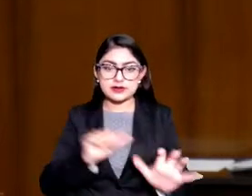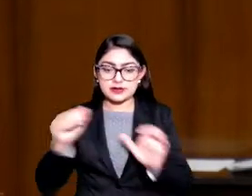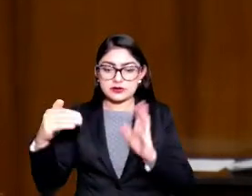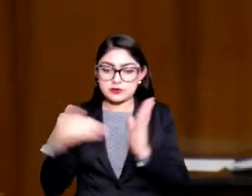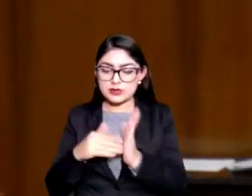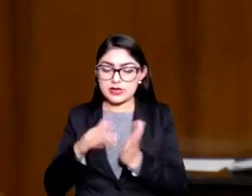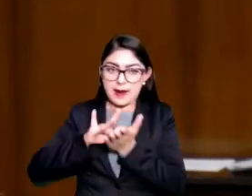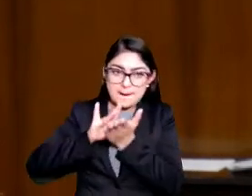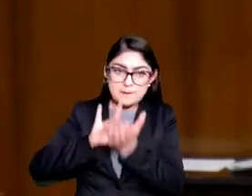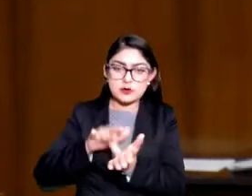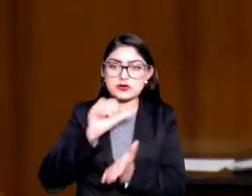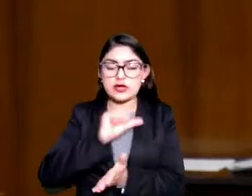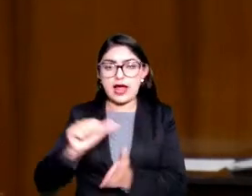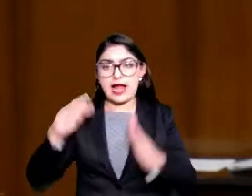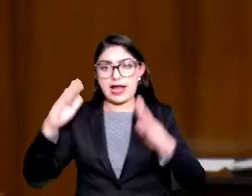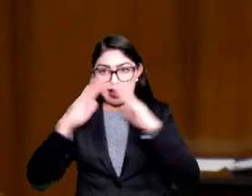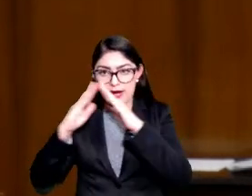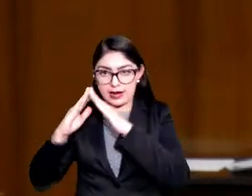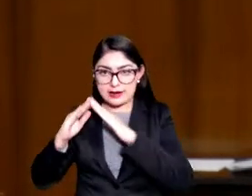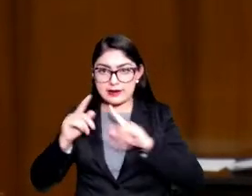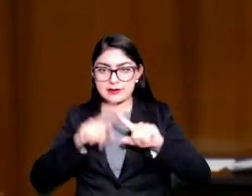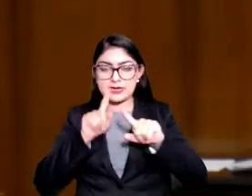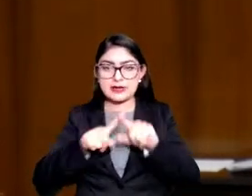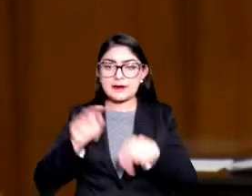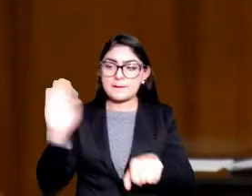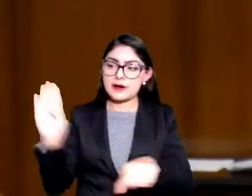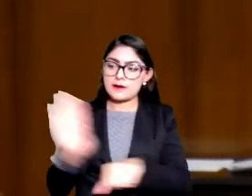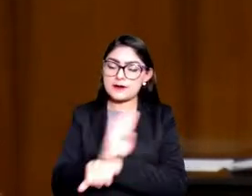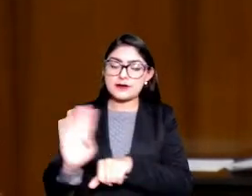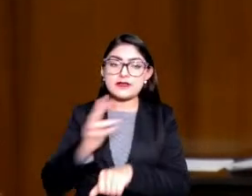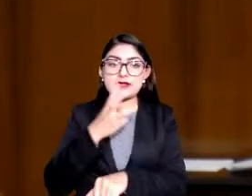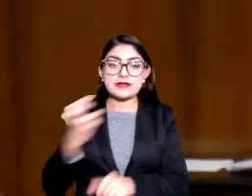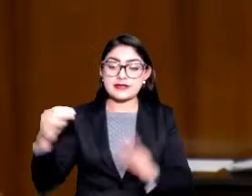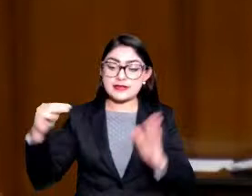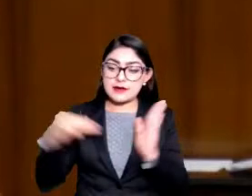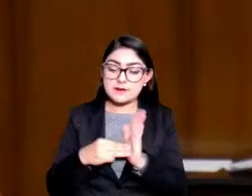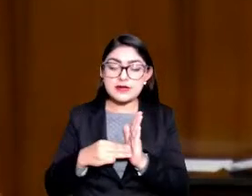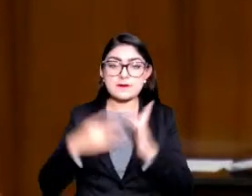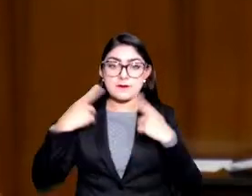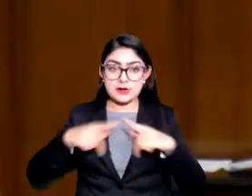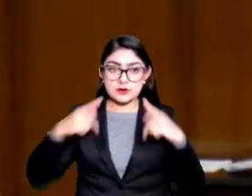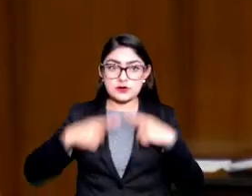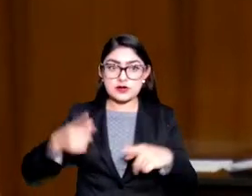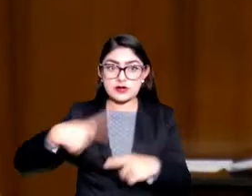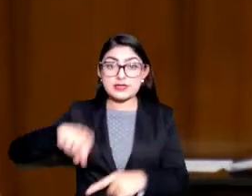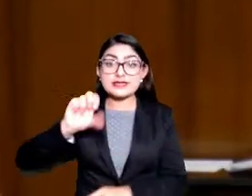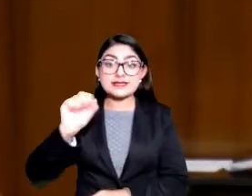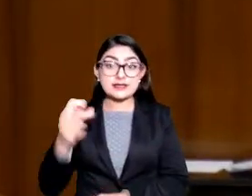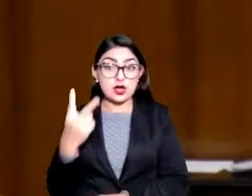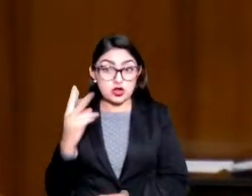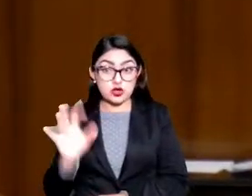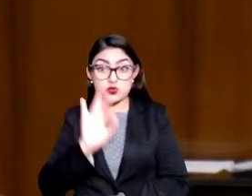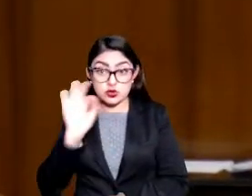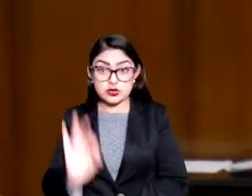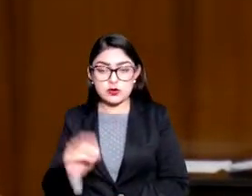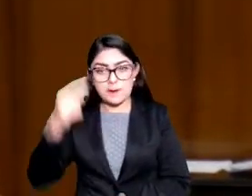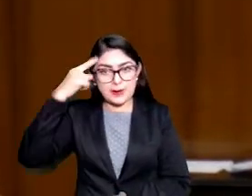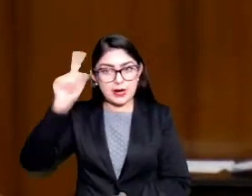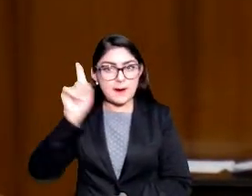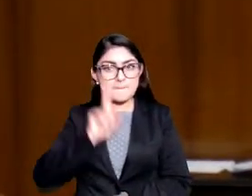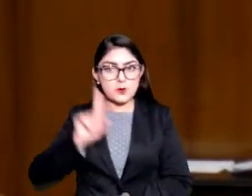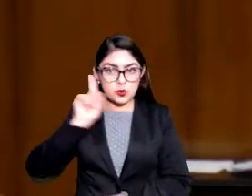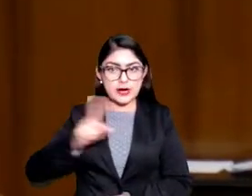beneficio de casi 300.000 habitantes, el 62% han sido para mujeres en este